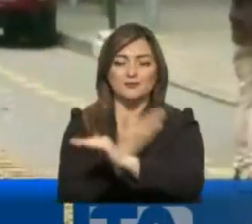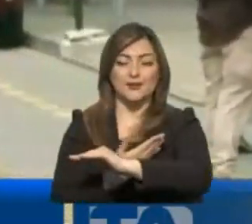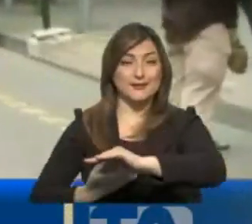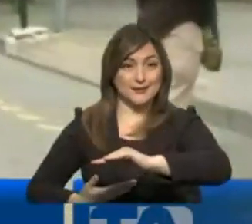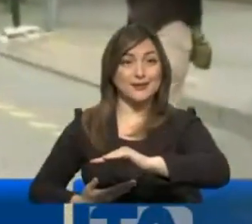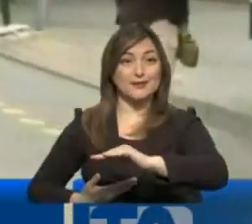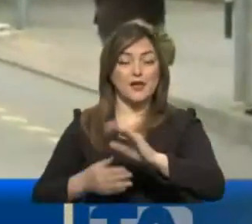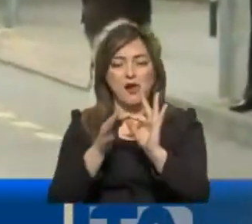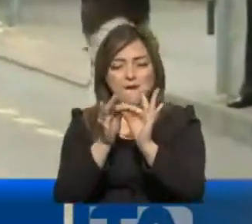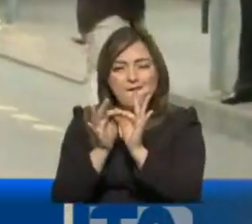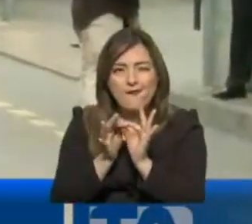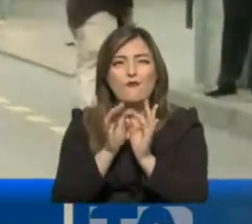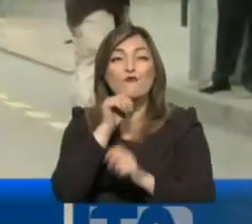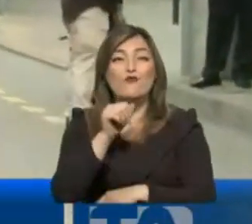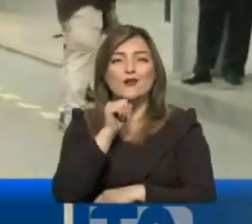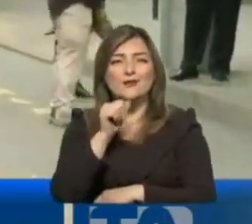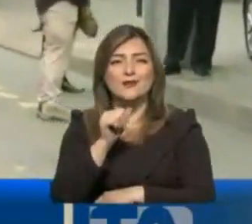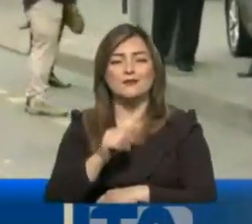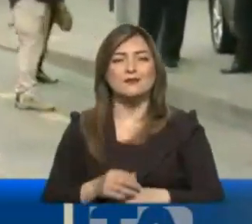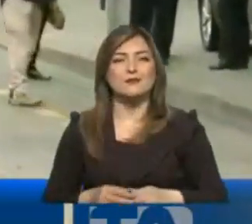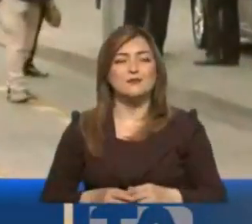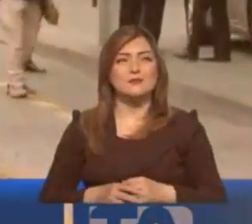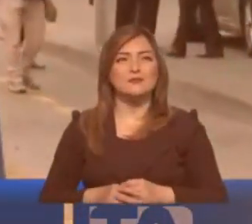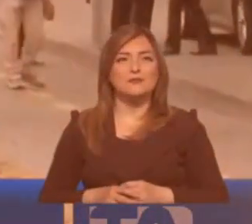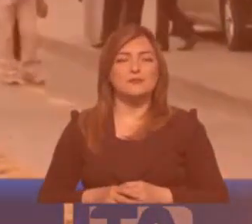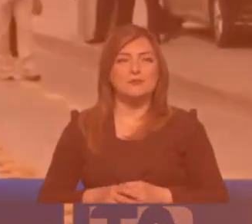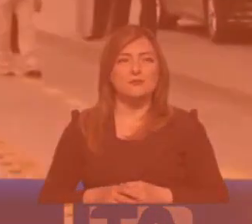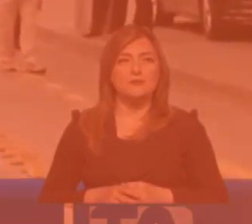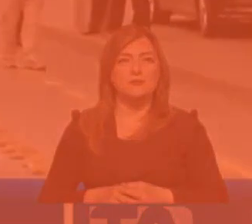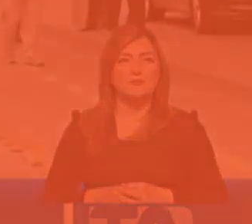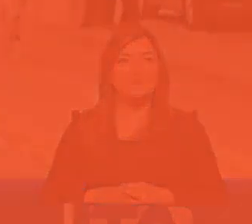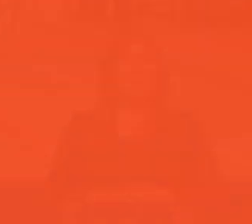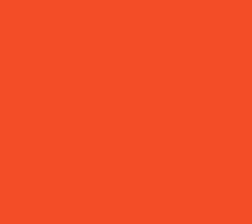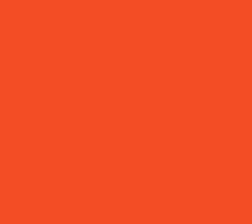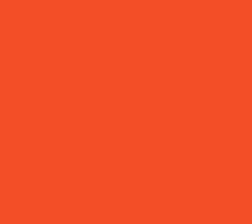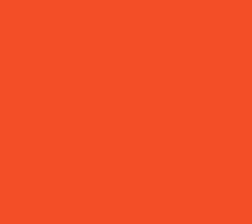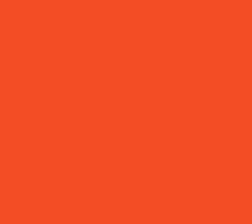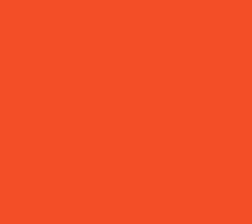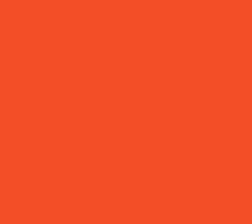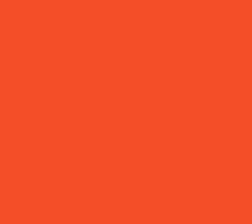Carondelet. Es lo que podemos informarles a esta hora de la mañana desde los exteriores del Hotel Hilton Colón.